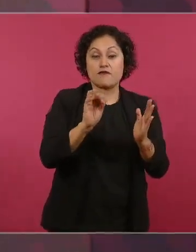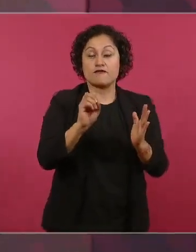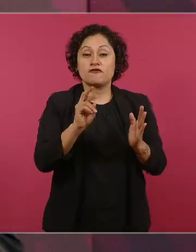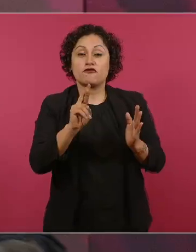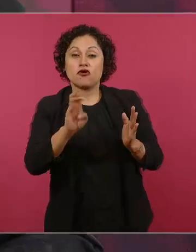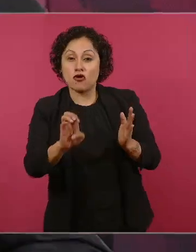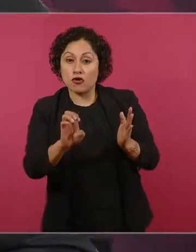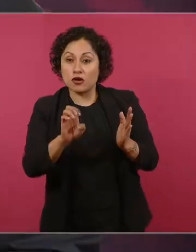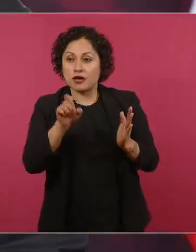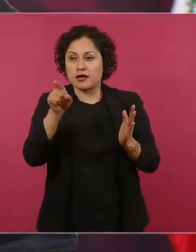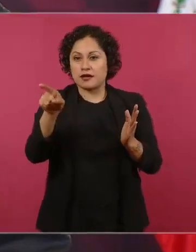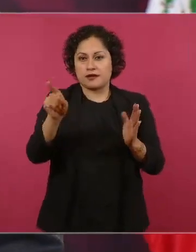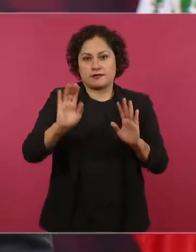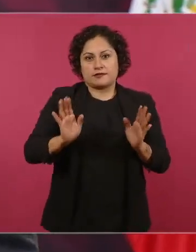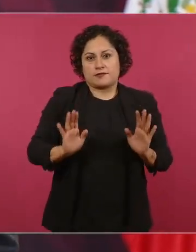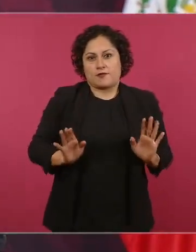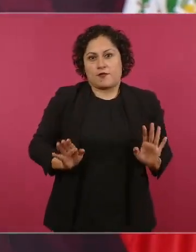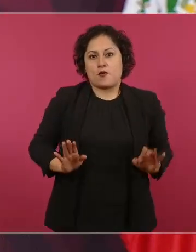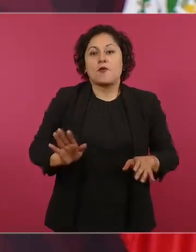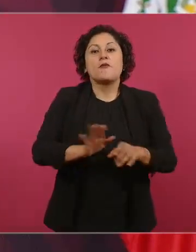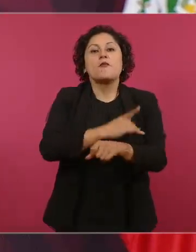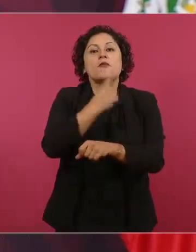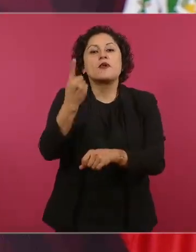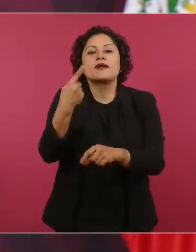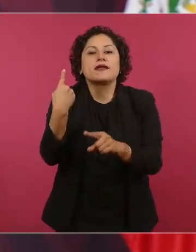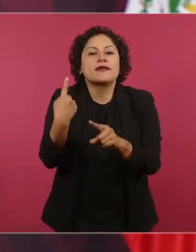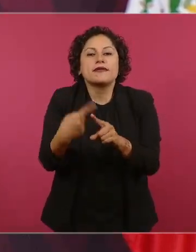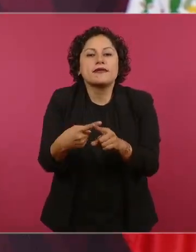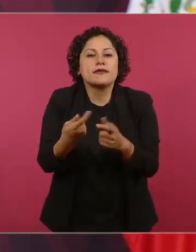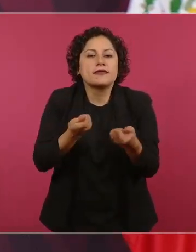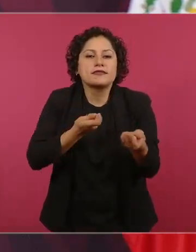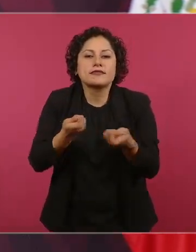Pues ¿quiénes manejan las Afores?